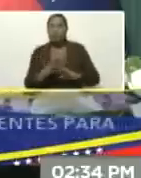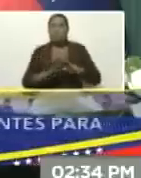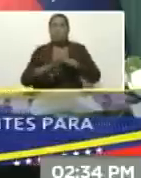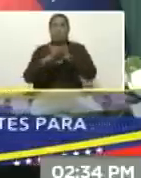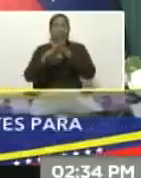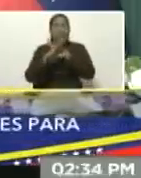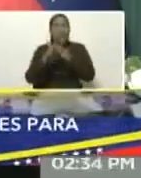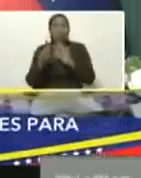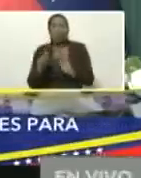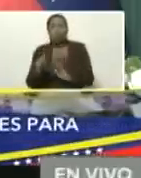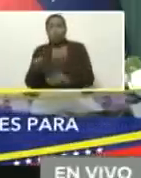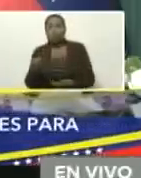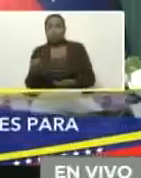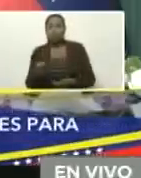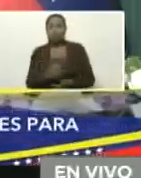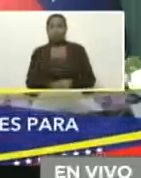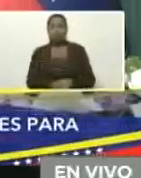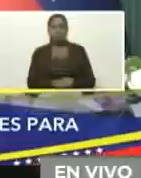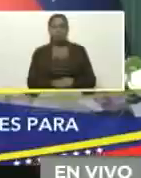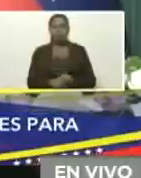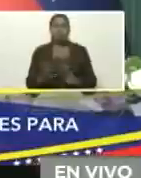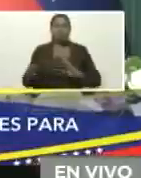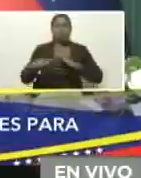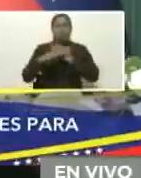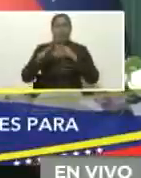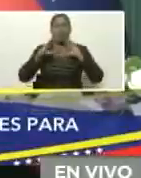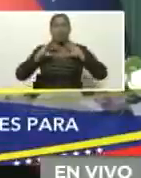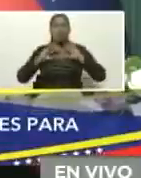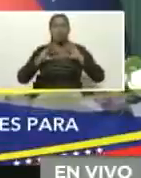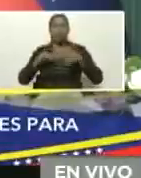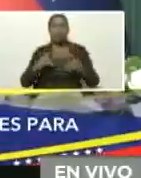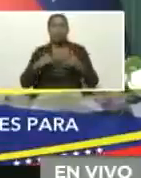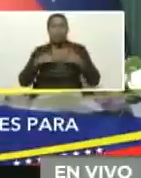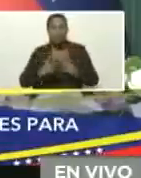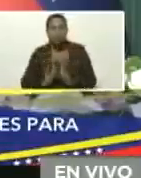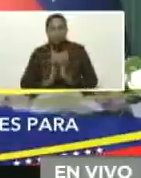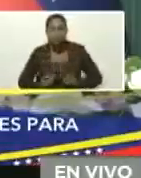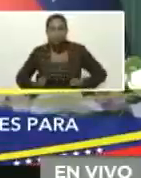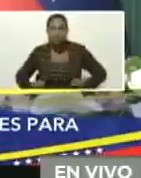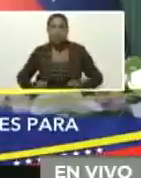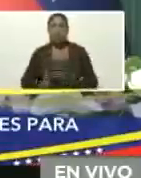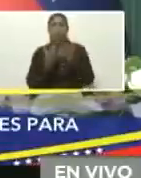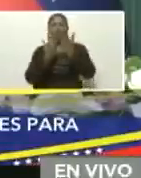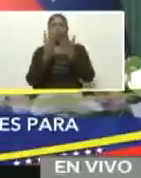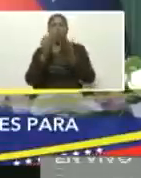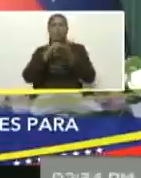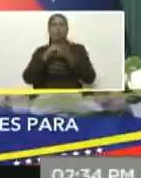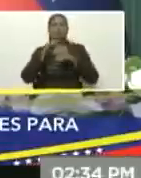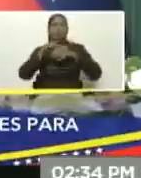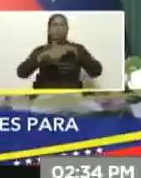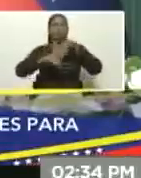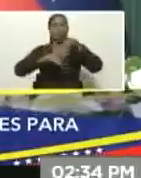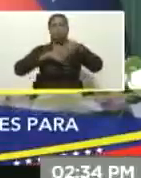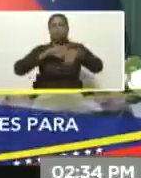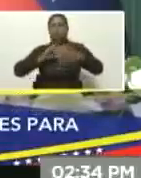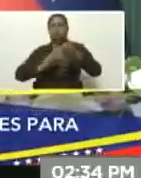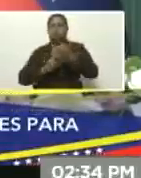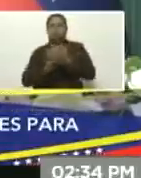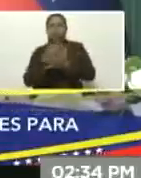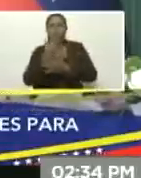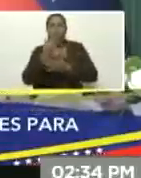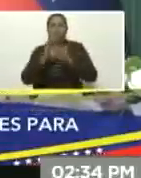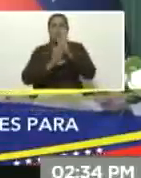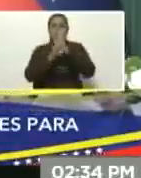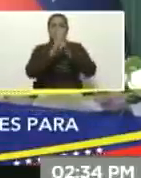bloqueos. Y de esa tortura el cuerpo se levantó y ahora camina y va en un